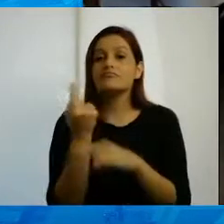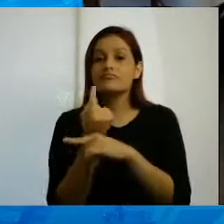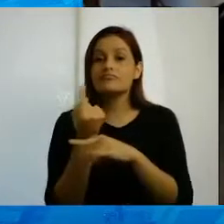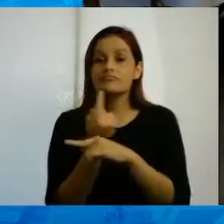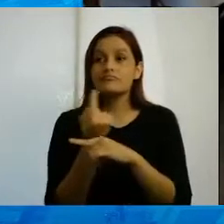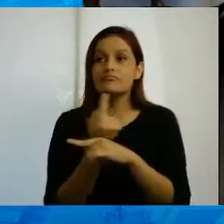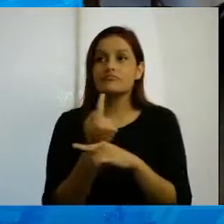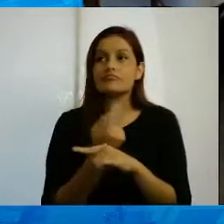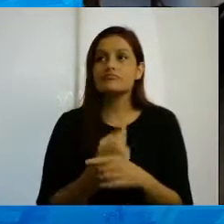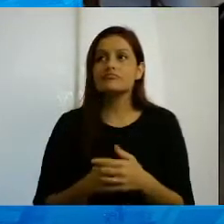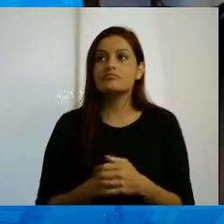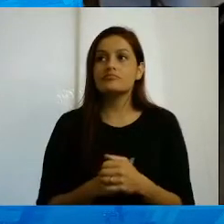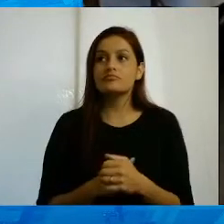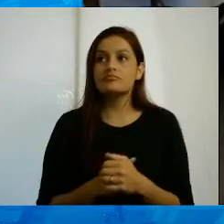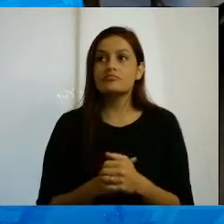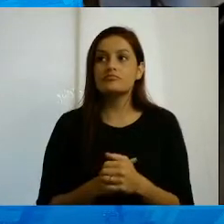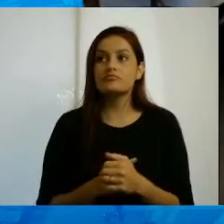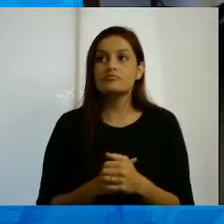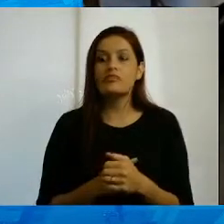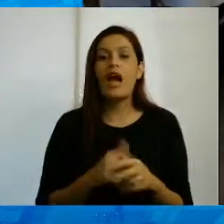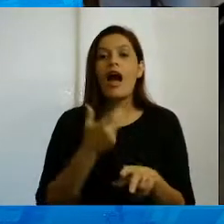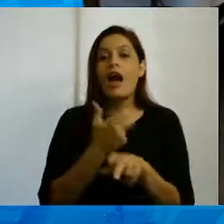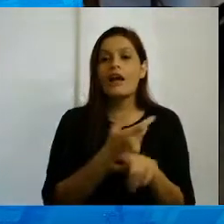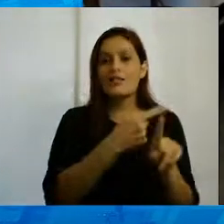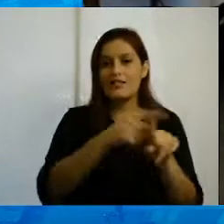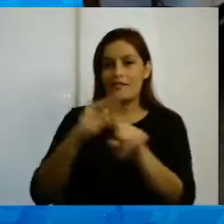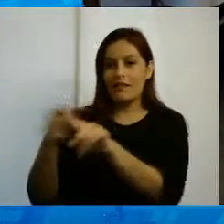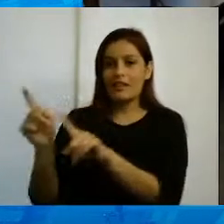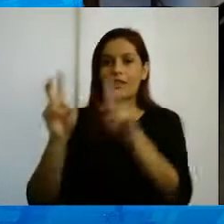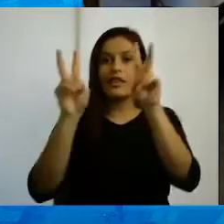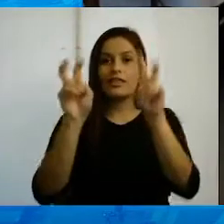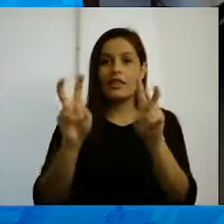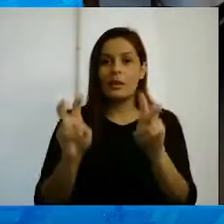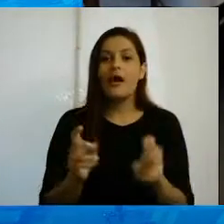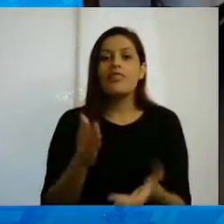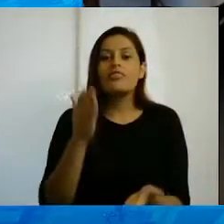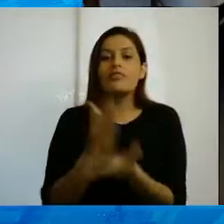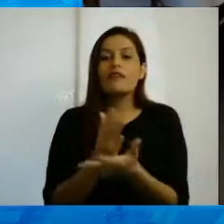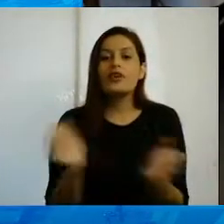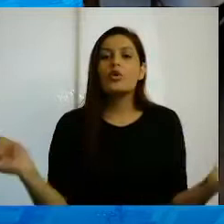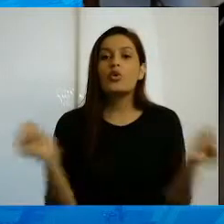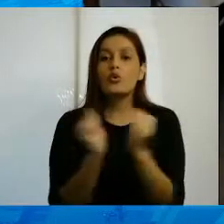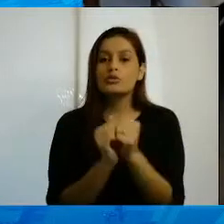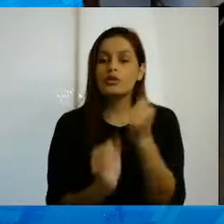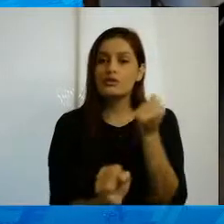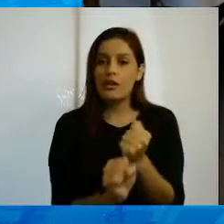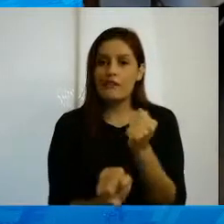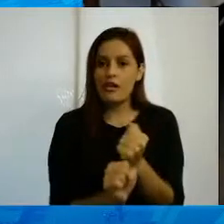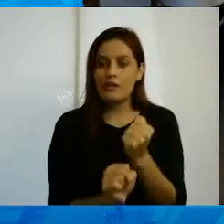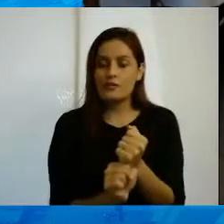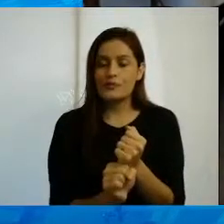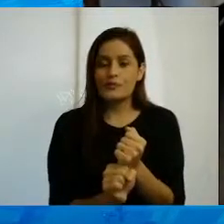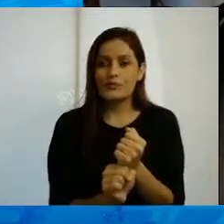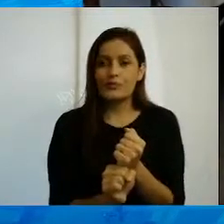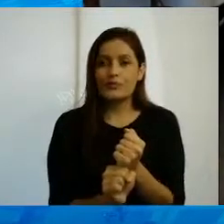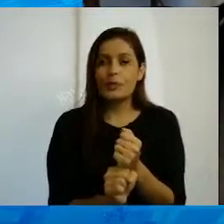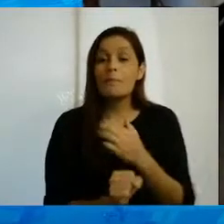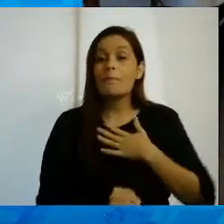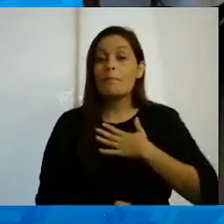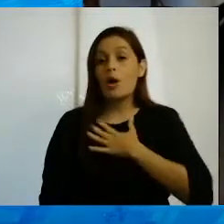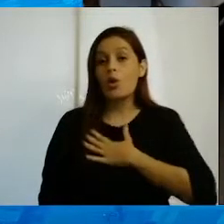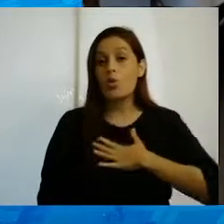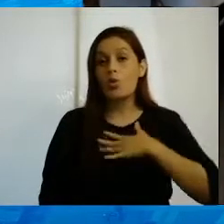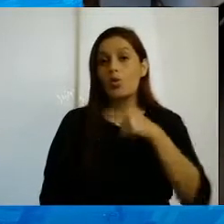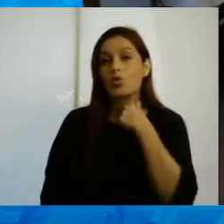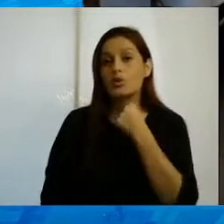que hay varias temáticas que tenemos que trabajar. Me gustaría que, para